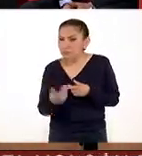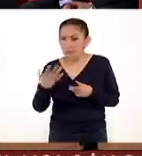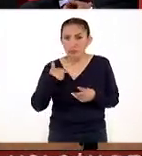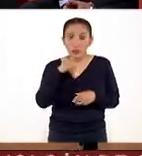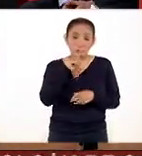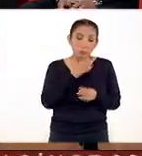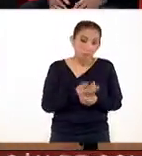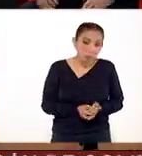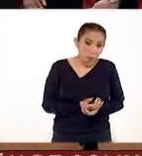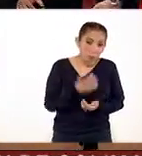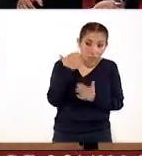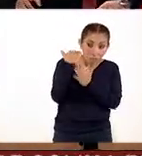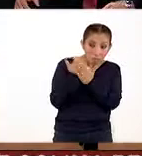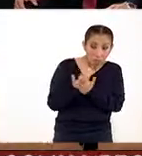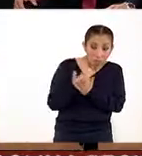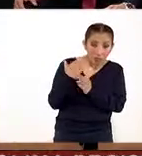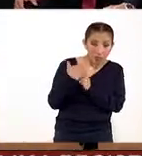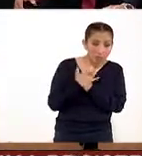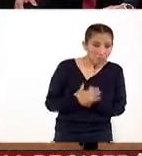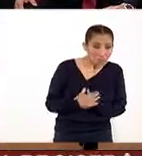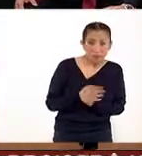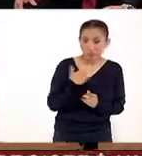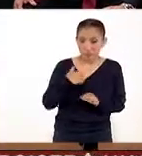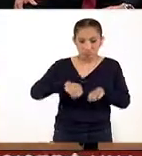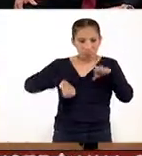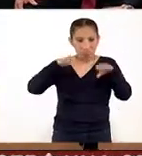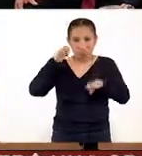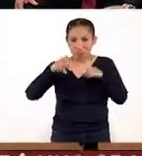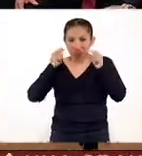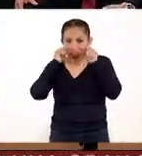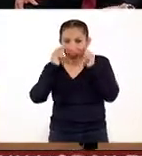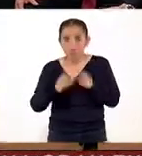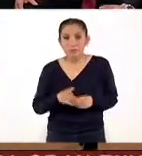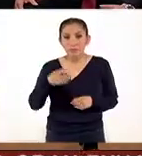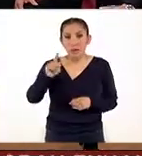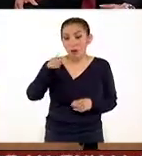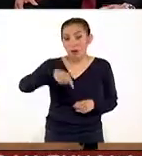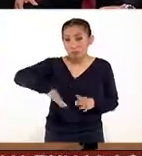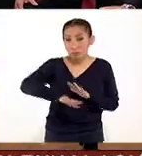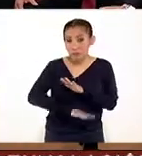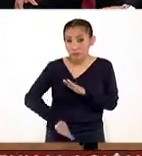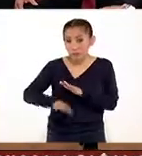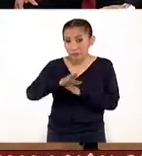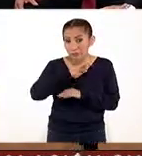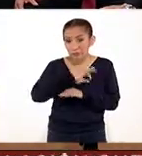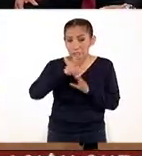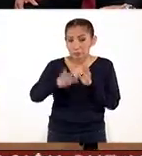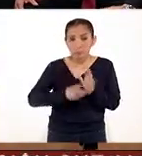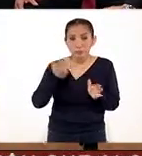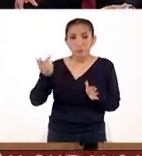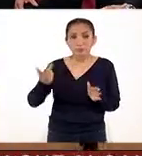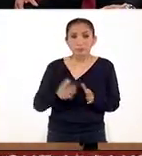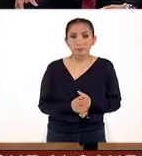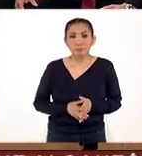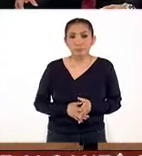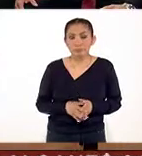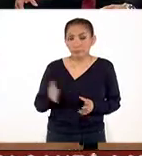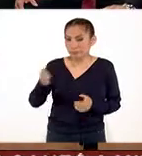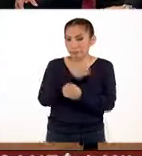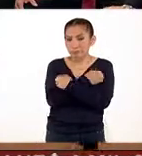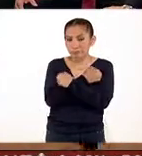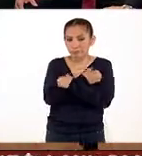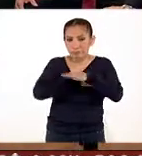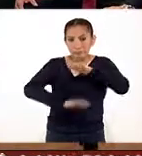no se siente menos que nadie. Y a cualquier edad, ¿verdad? Y a cualquier edad. Pero esto es fundamental, volvemos a lo mismo, en la